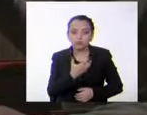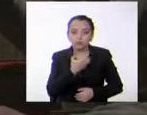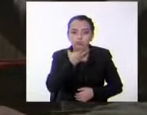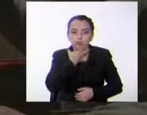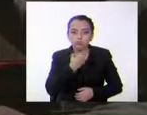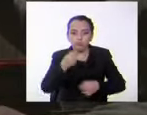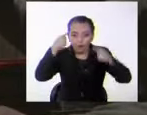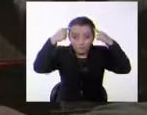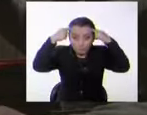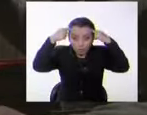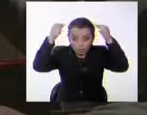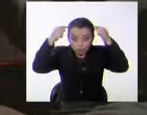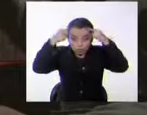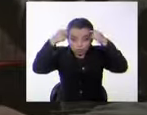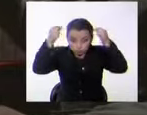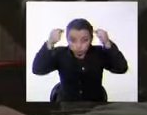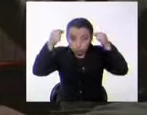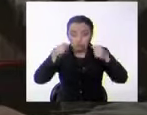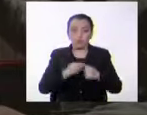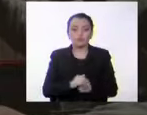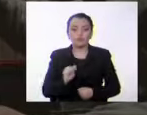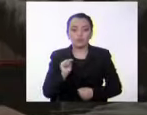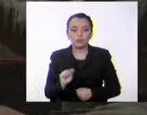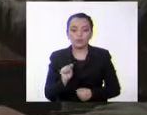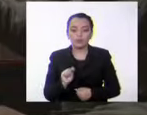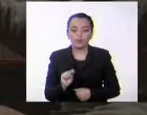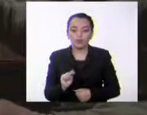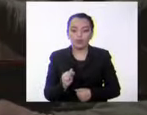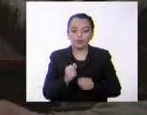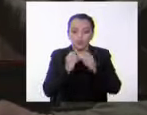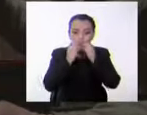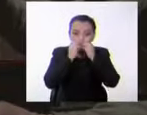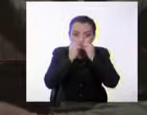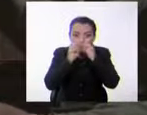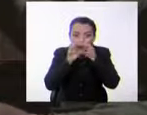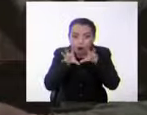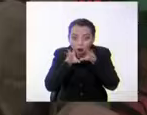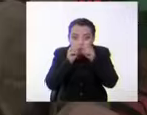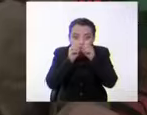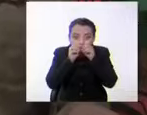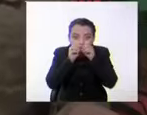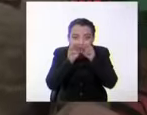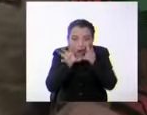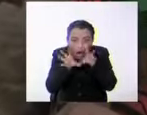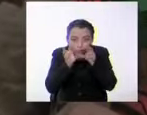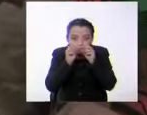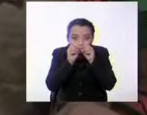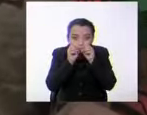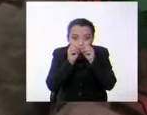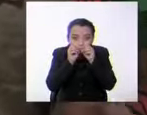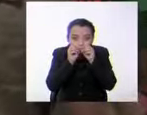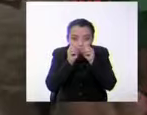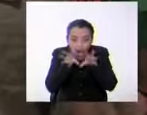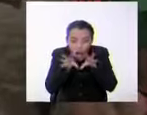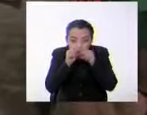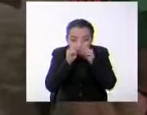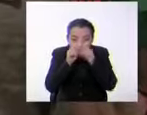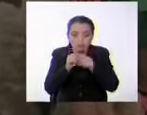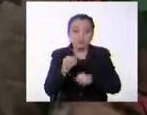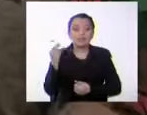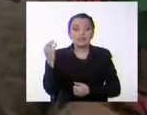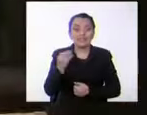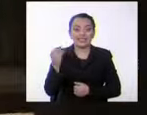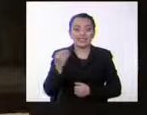la boca tan grande como la mitad del cuerpo. Debemos regresarlas a su hábitat. Sí. ¿Una rana